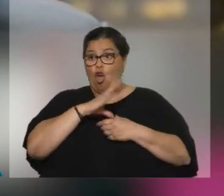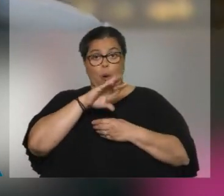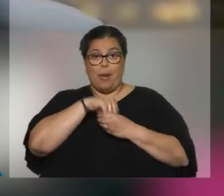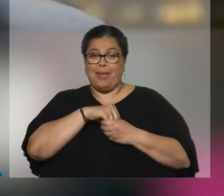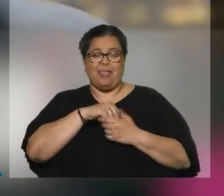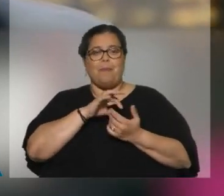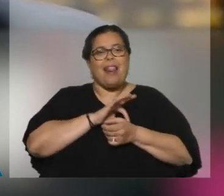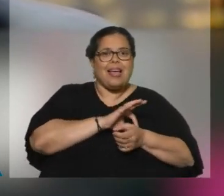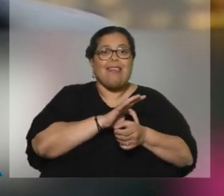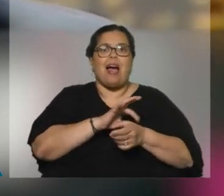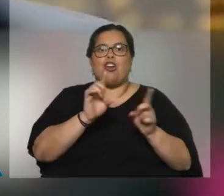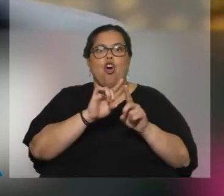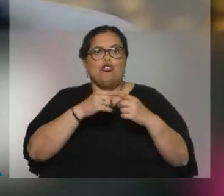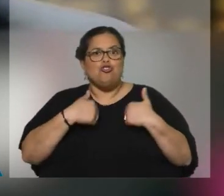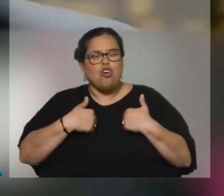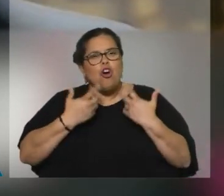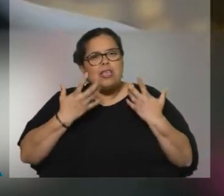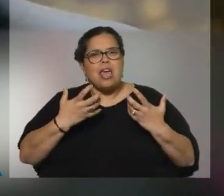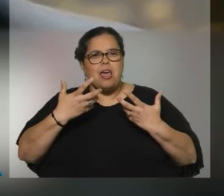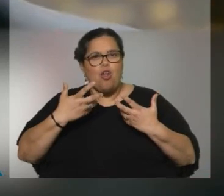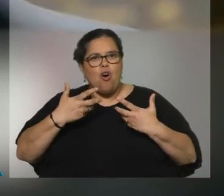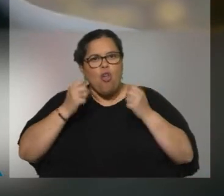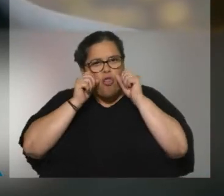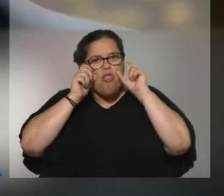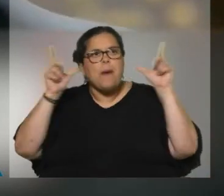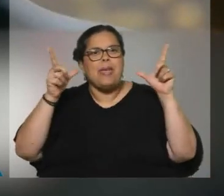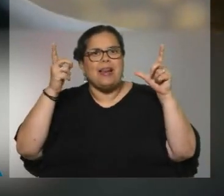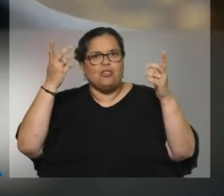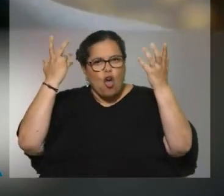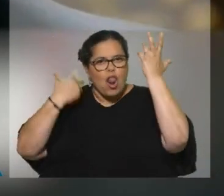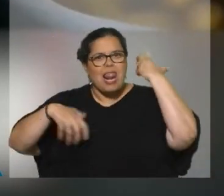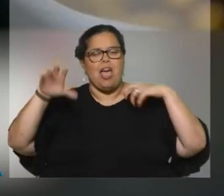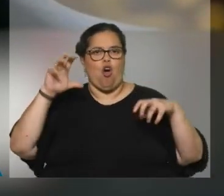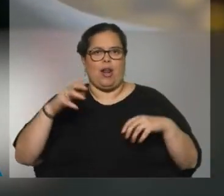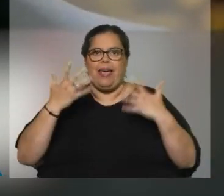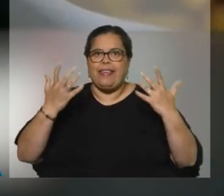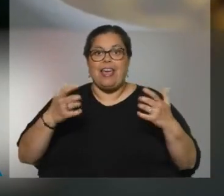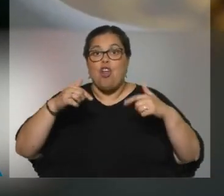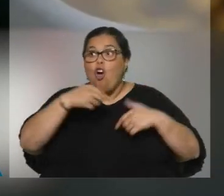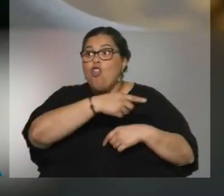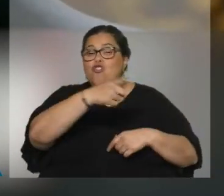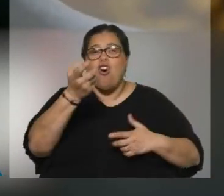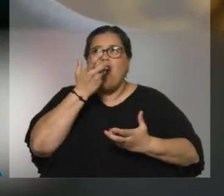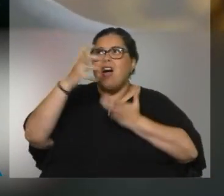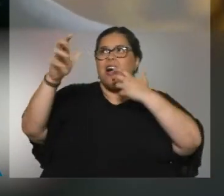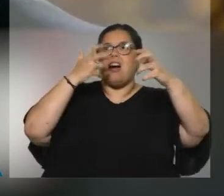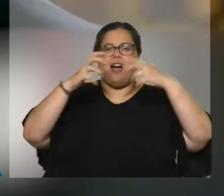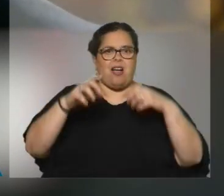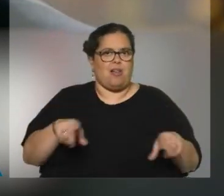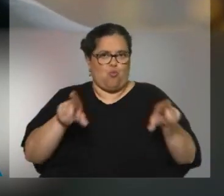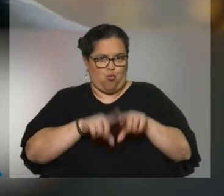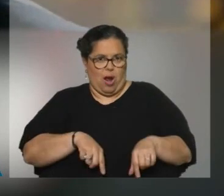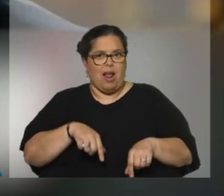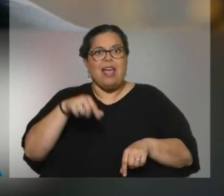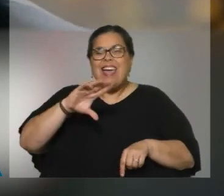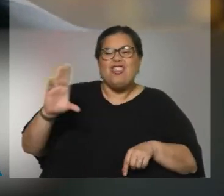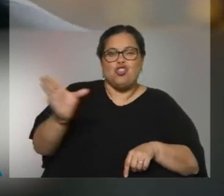Yo me metí para despertar leones y vaya que despertaron los leones porque hoy rugieron rugieron fuerte y toda